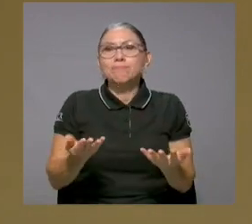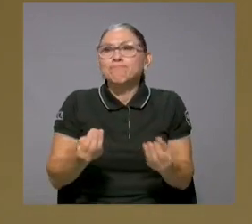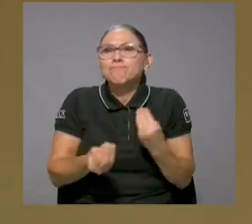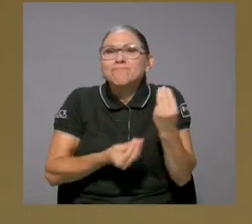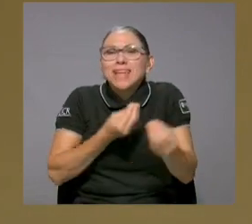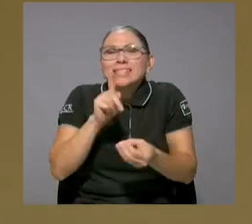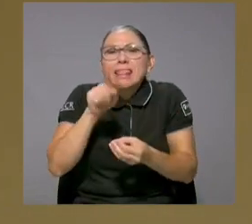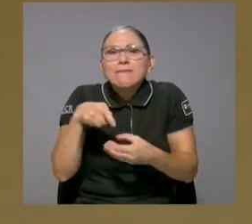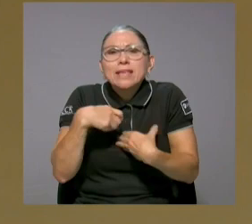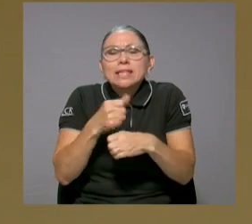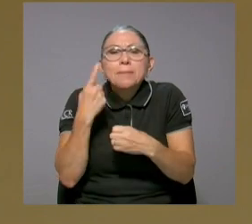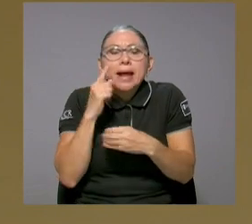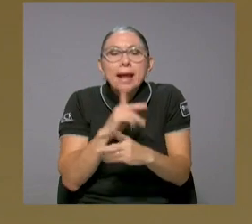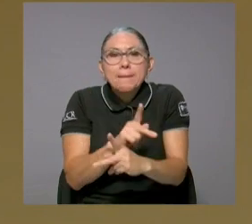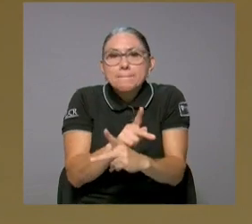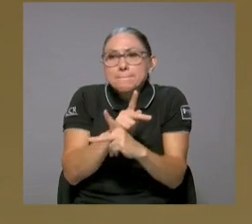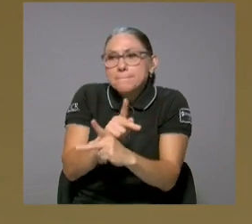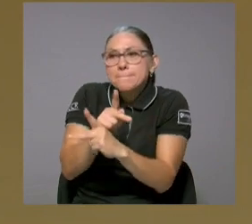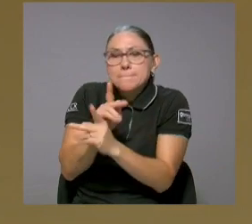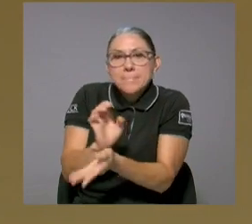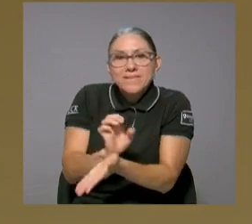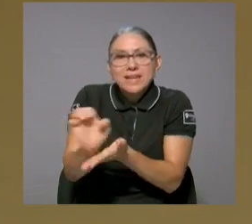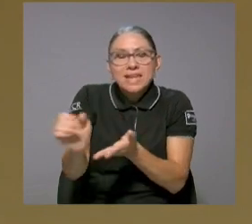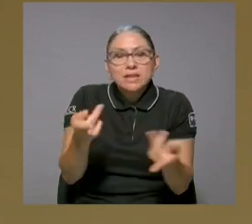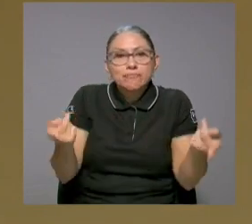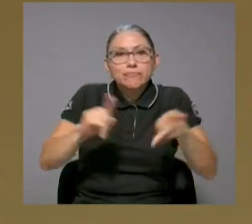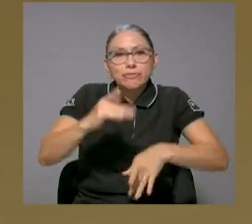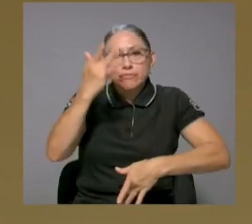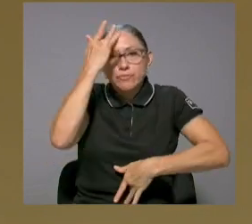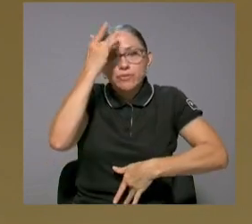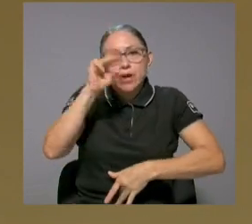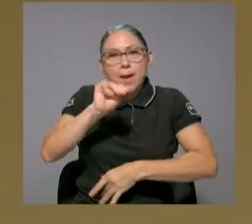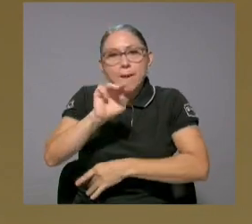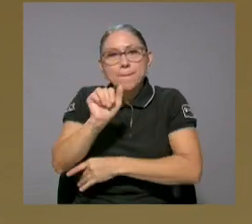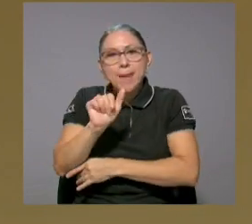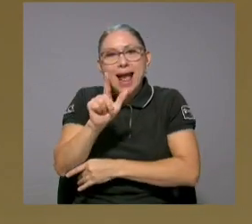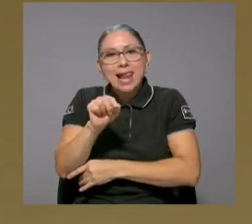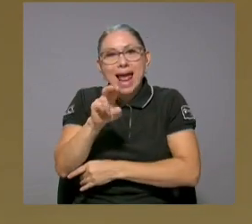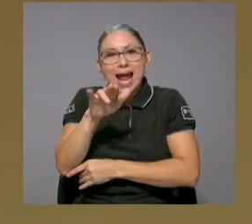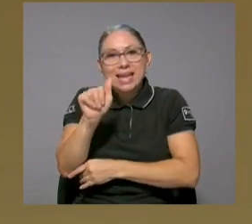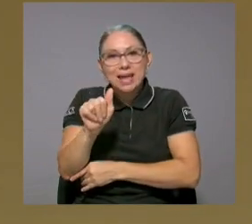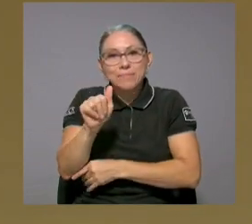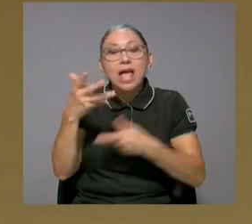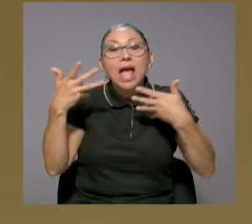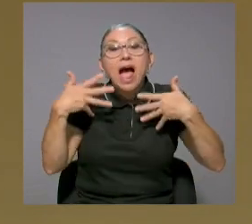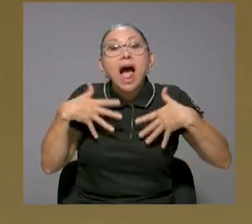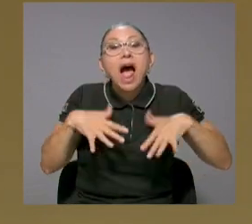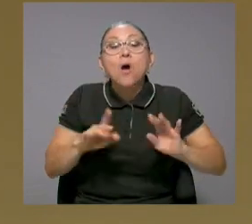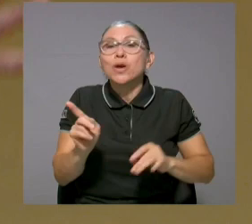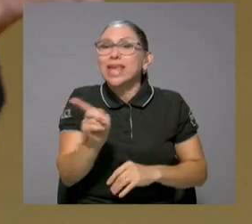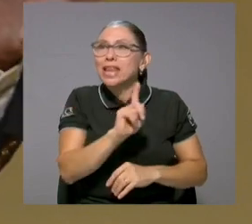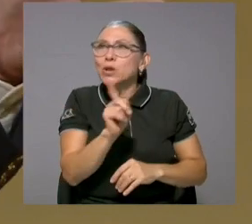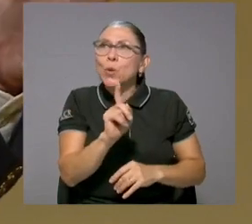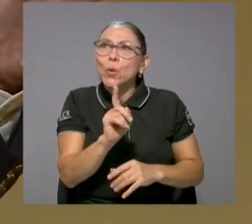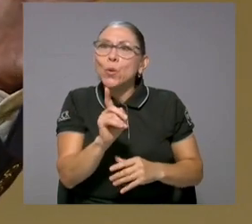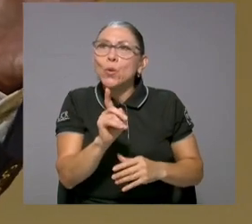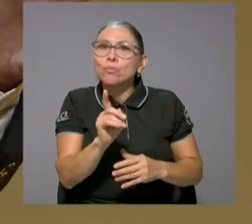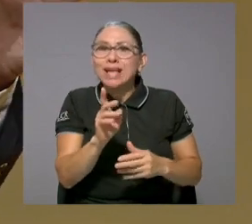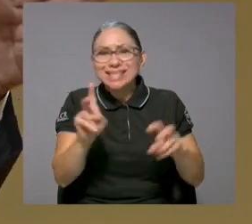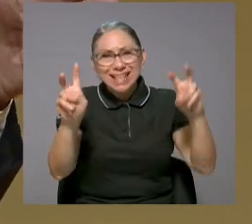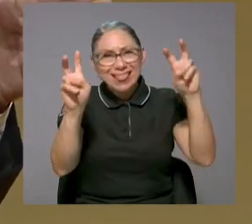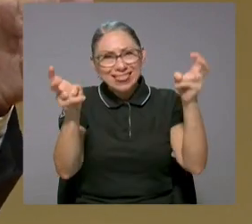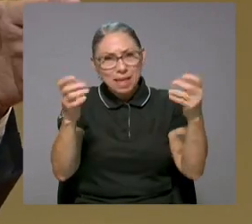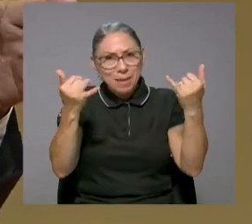de prevención en el caso de la malaria, que aunque no es el tema que ella está